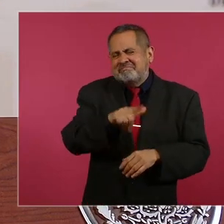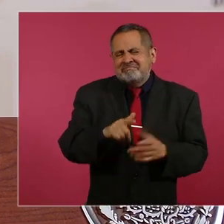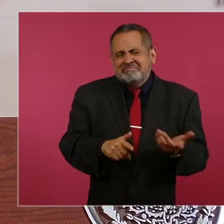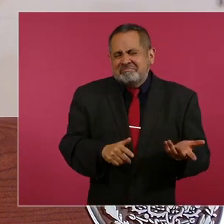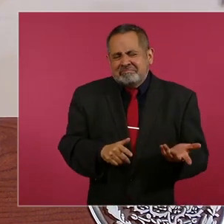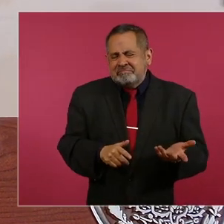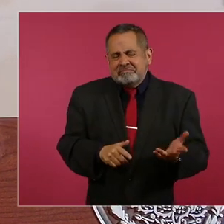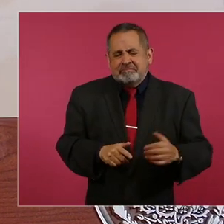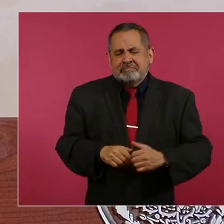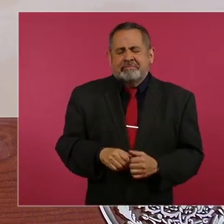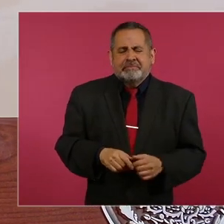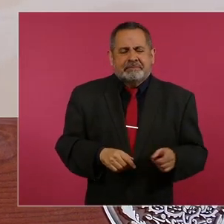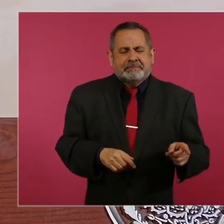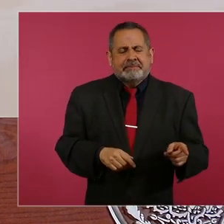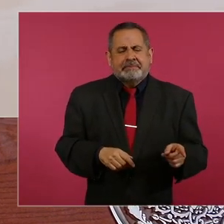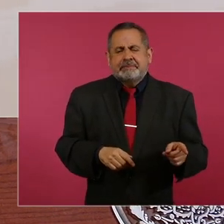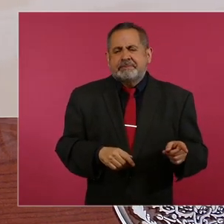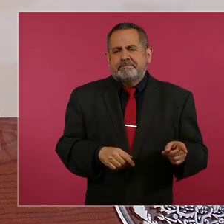completamente